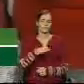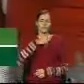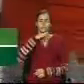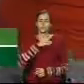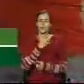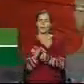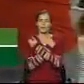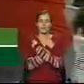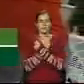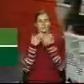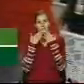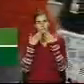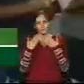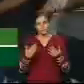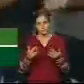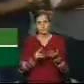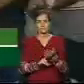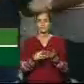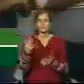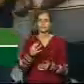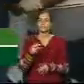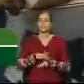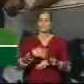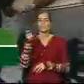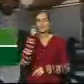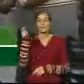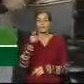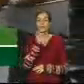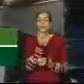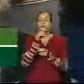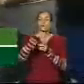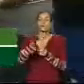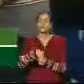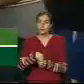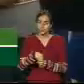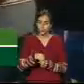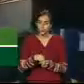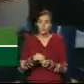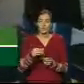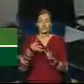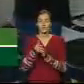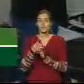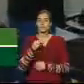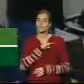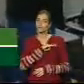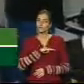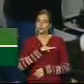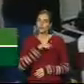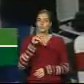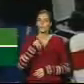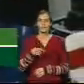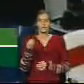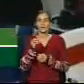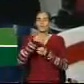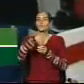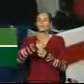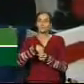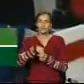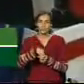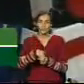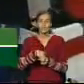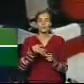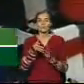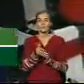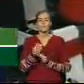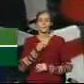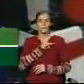amor y de agradecimiento, porque ha sido un pueblo incluido dentro de las misiones, ha sido incluido dentro